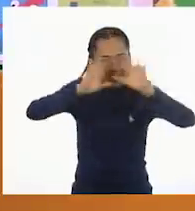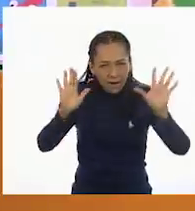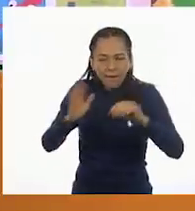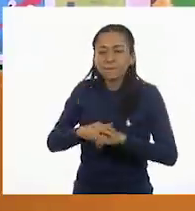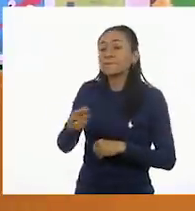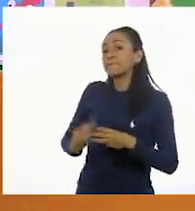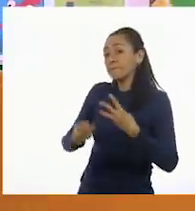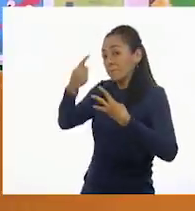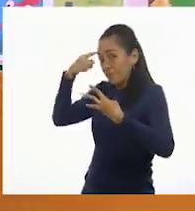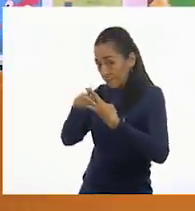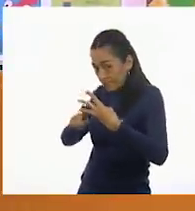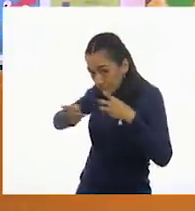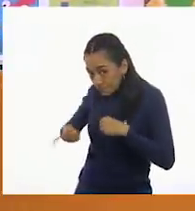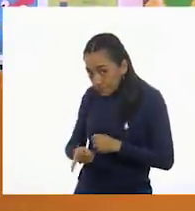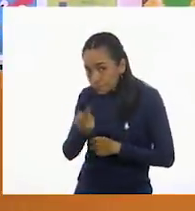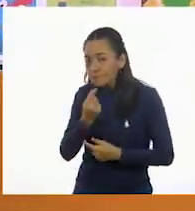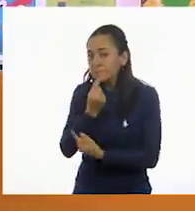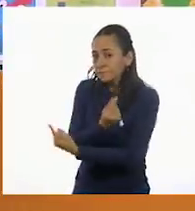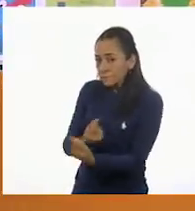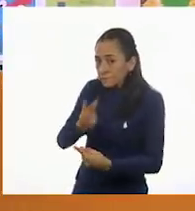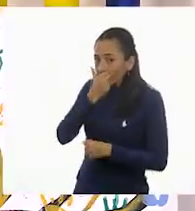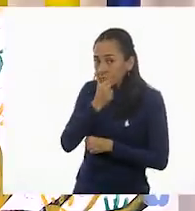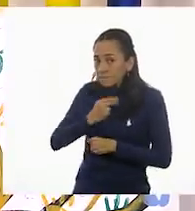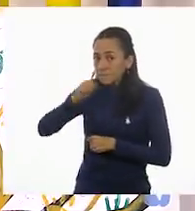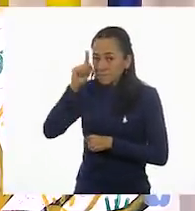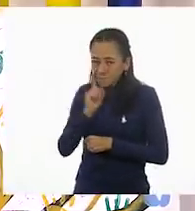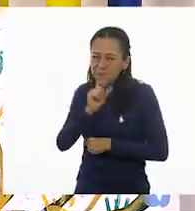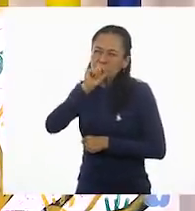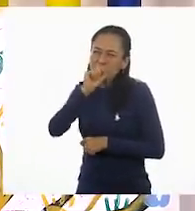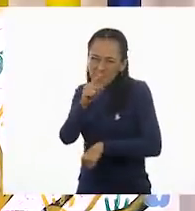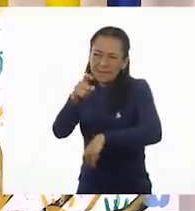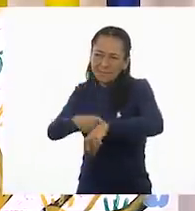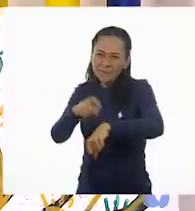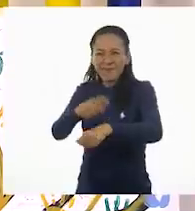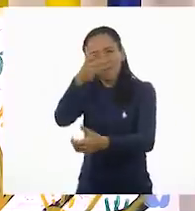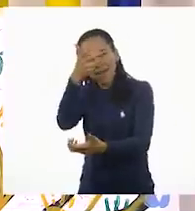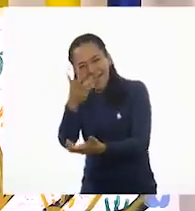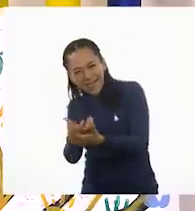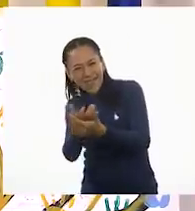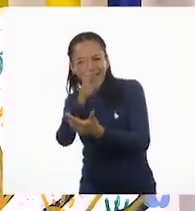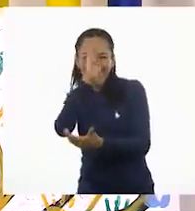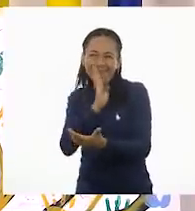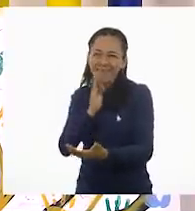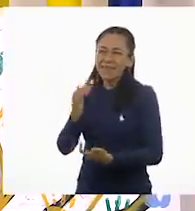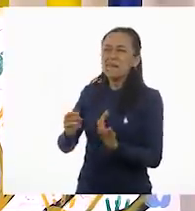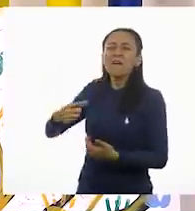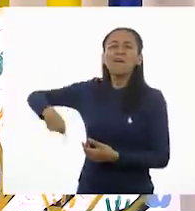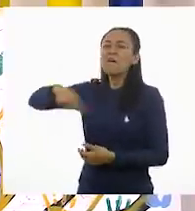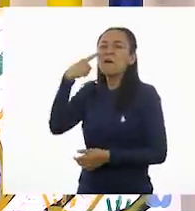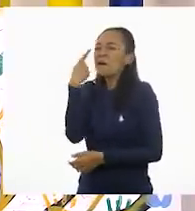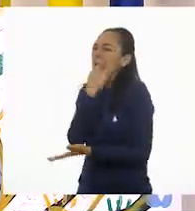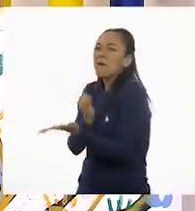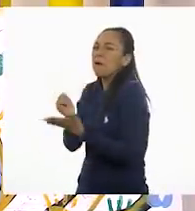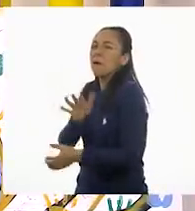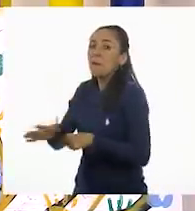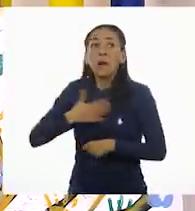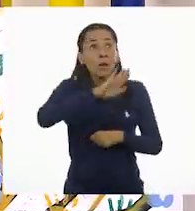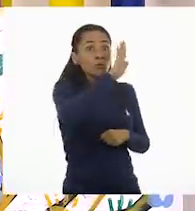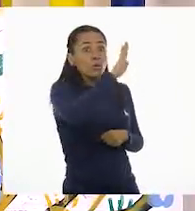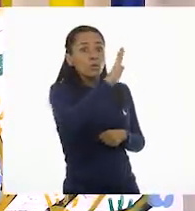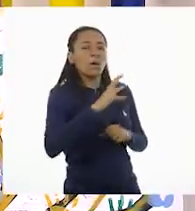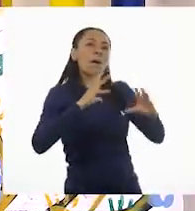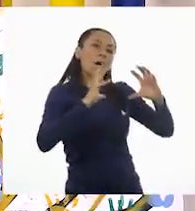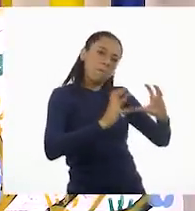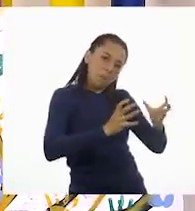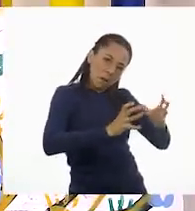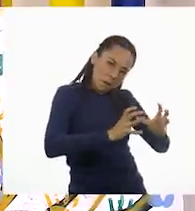tomaron las niñas y los niños durante el recreo? ¡Ay, yo! Decidieron jugar con la pelota, jugar al avión,